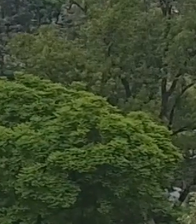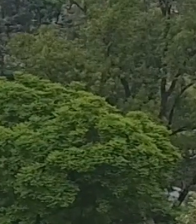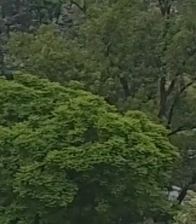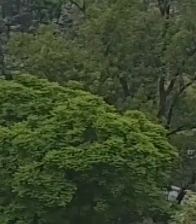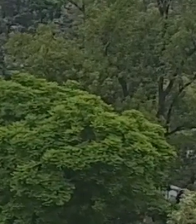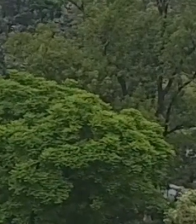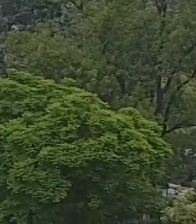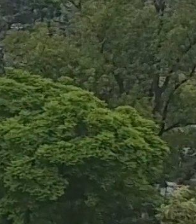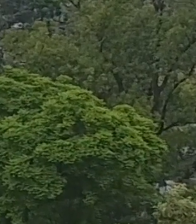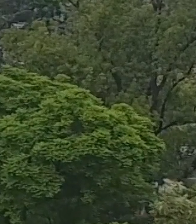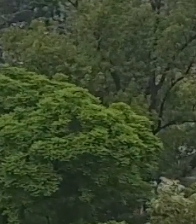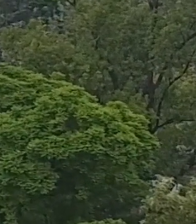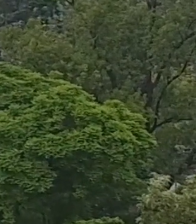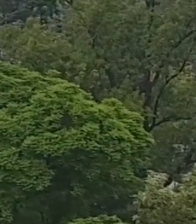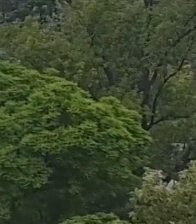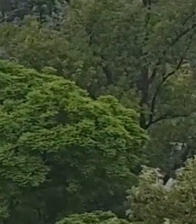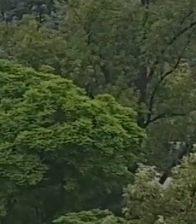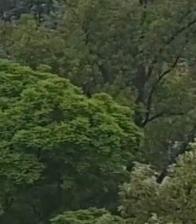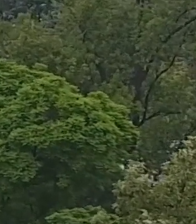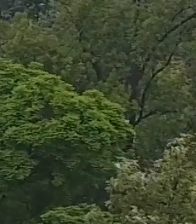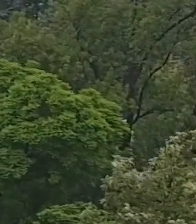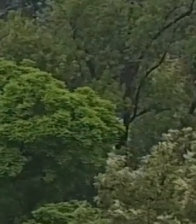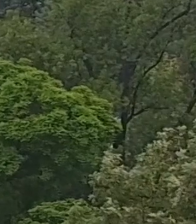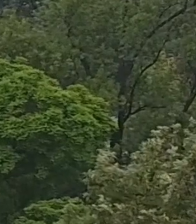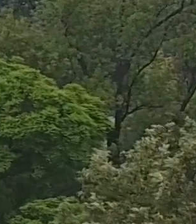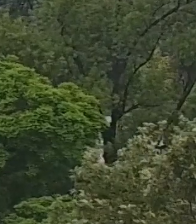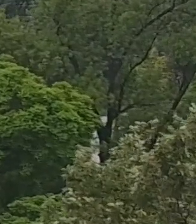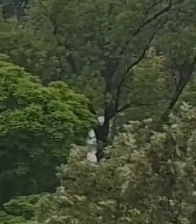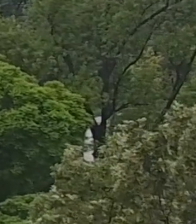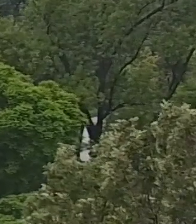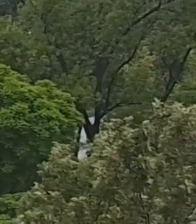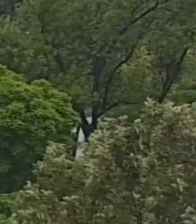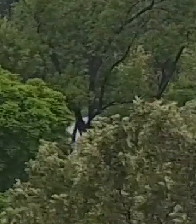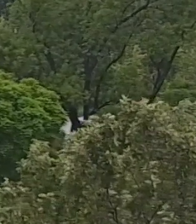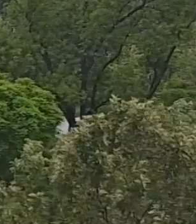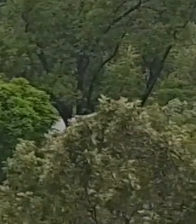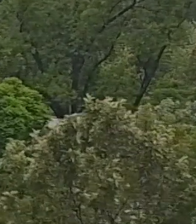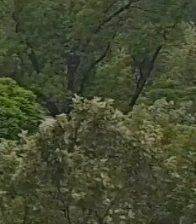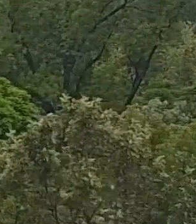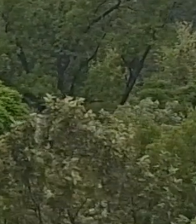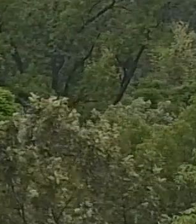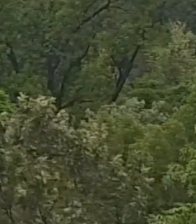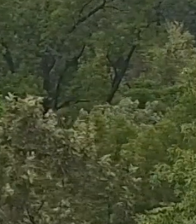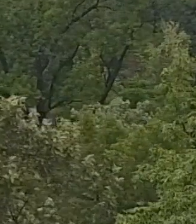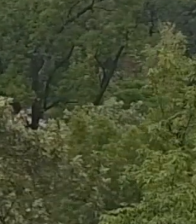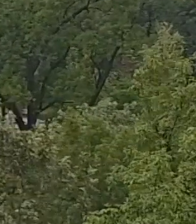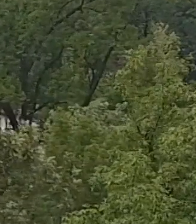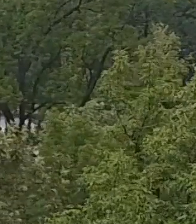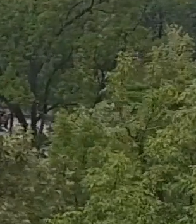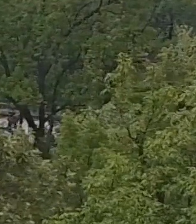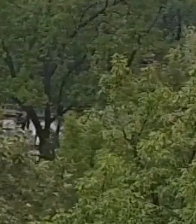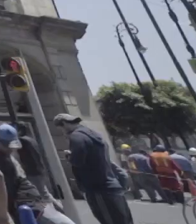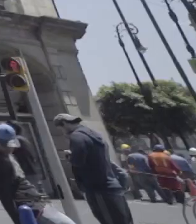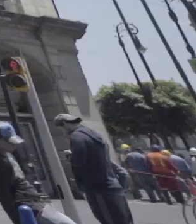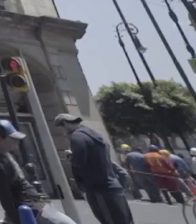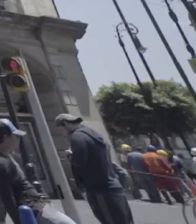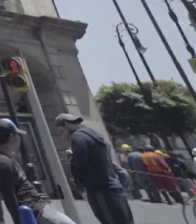ese ser vivo. ¿Ya te lo imaginaste? Ya. Ahora imagínate que todas estas cosas increíbles que te